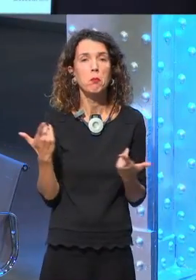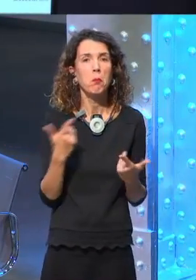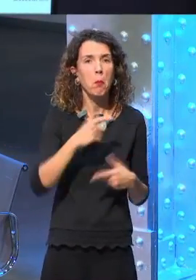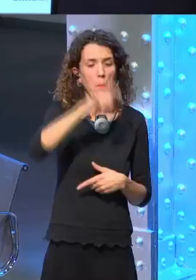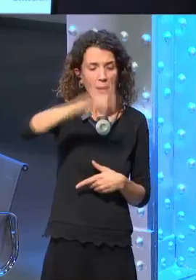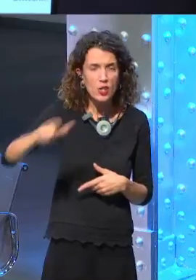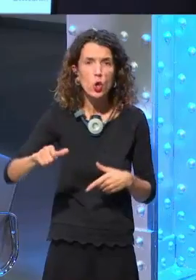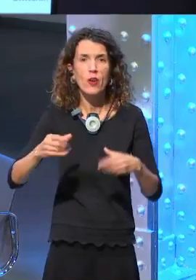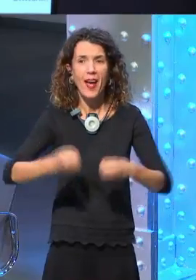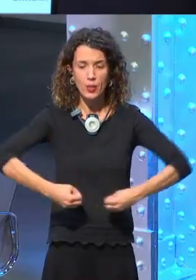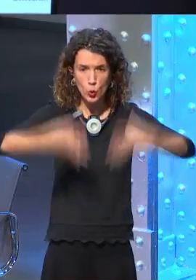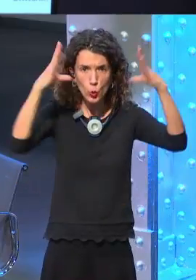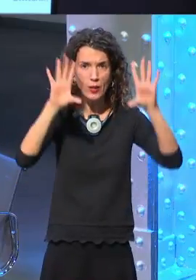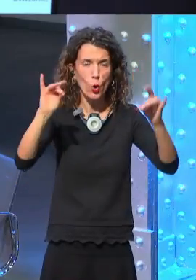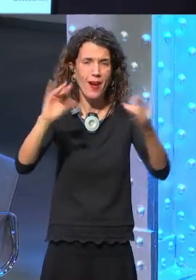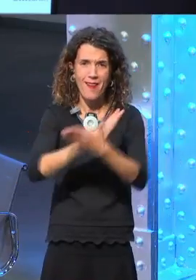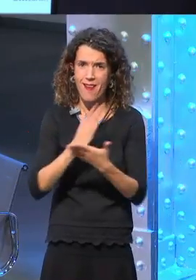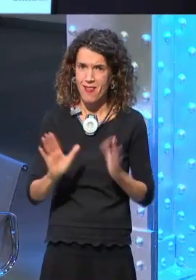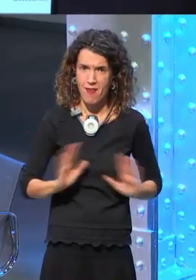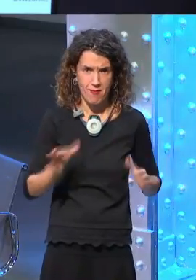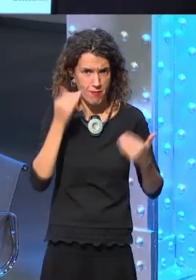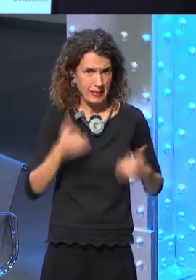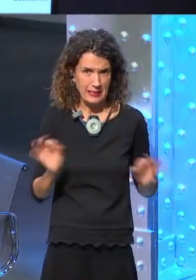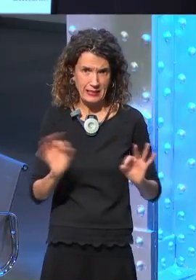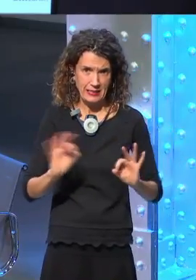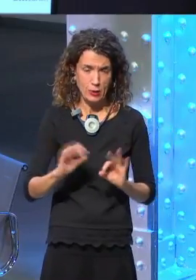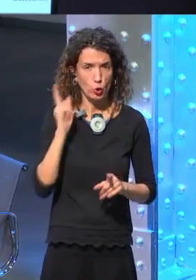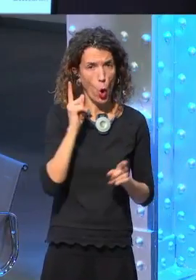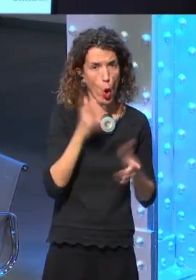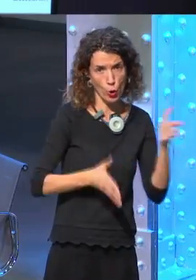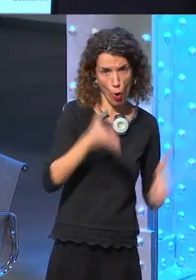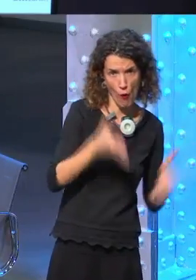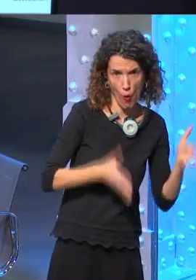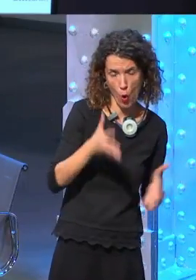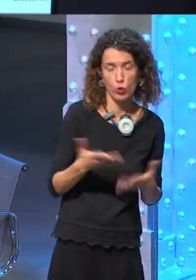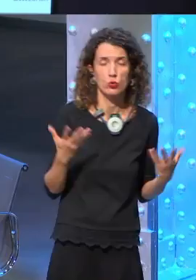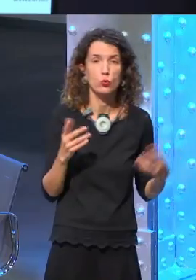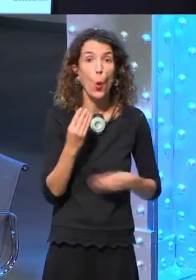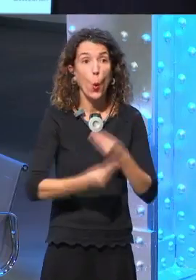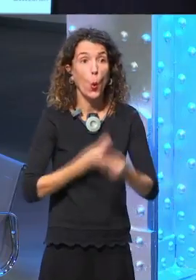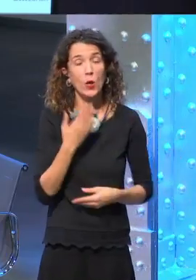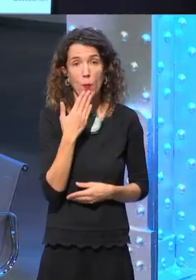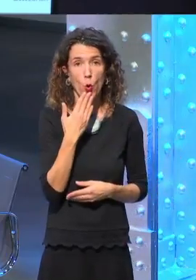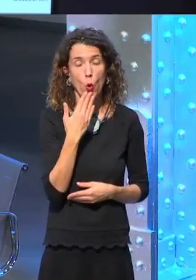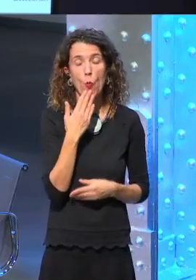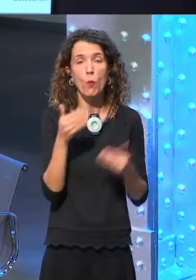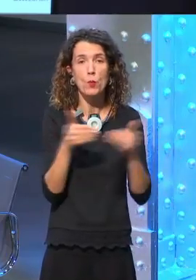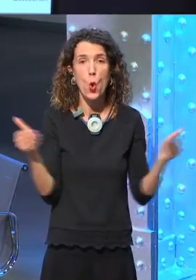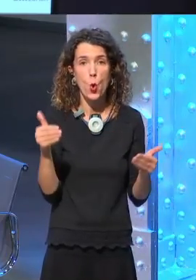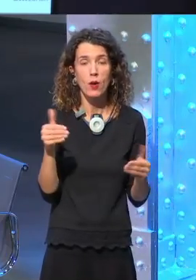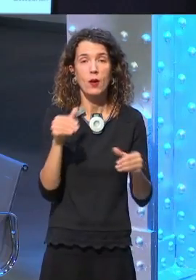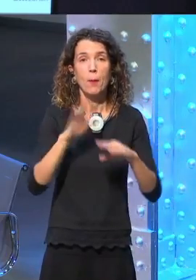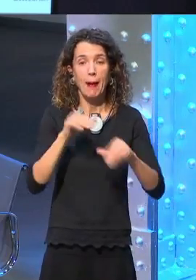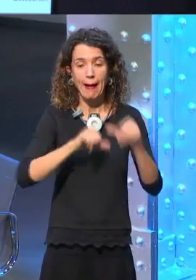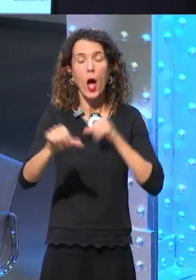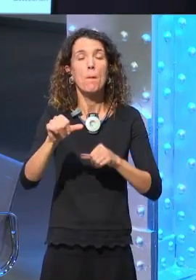tocó la estructura vertical. Y esto lo utilizamos como un punto de partida para un